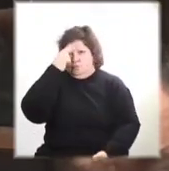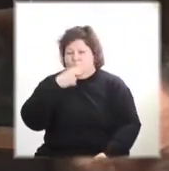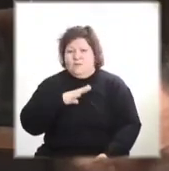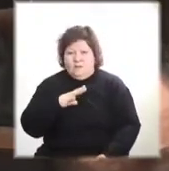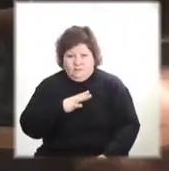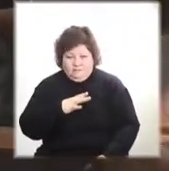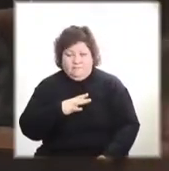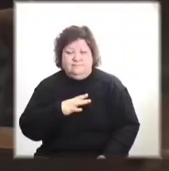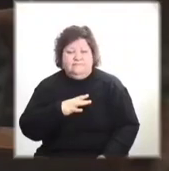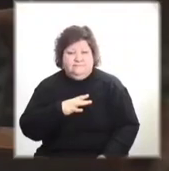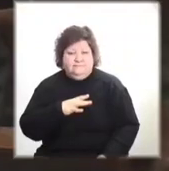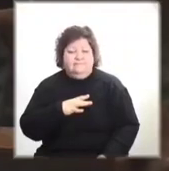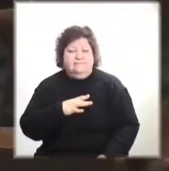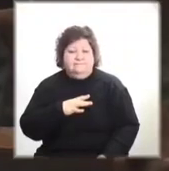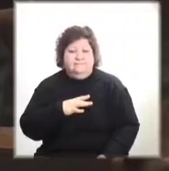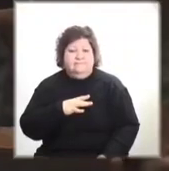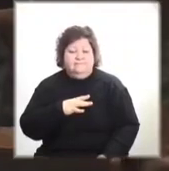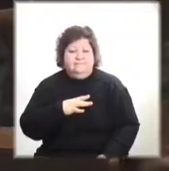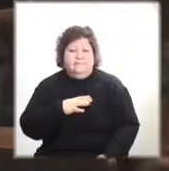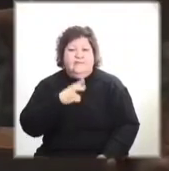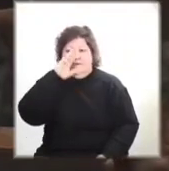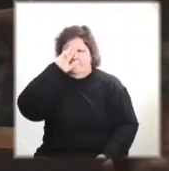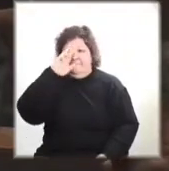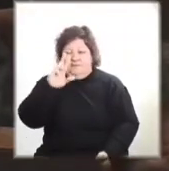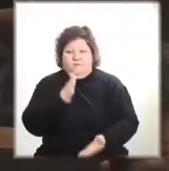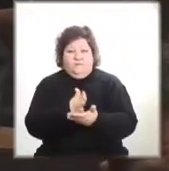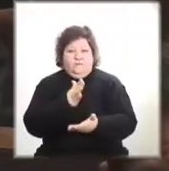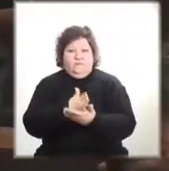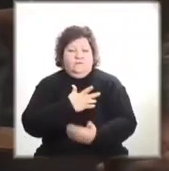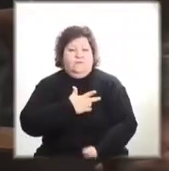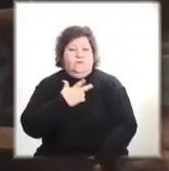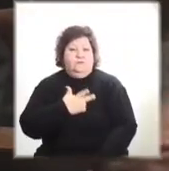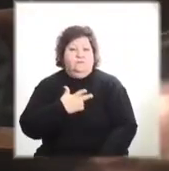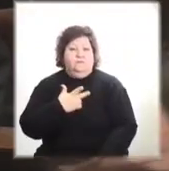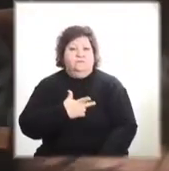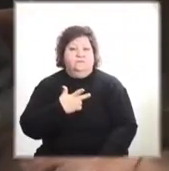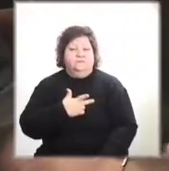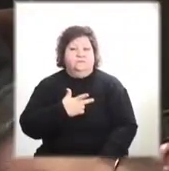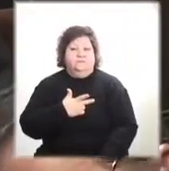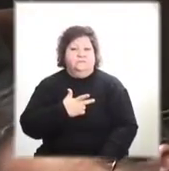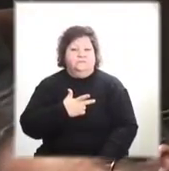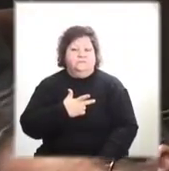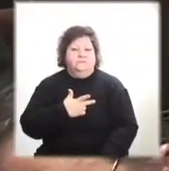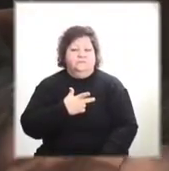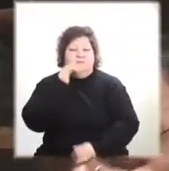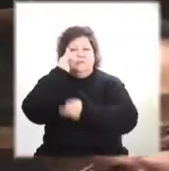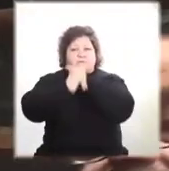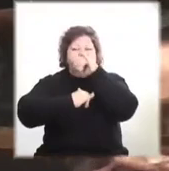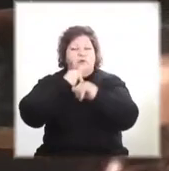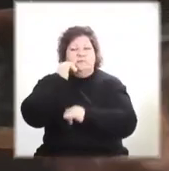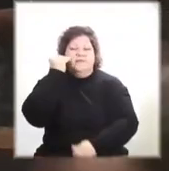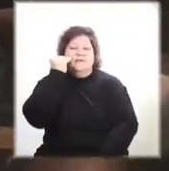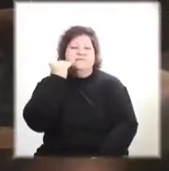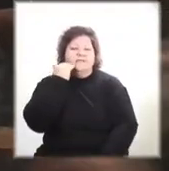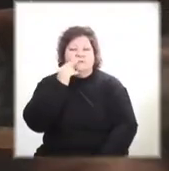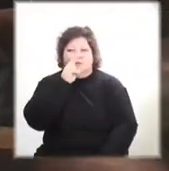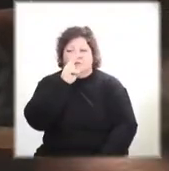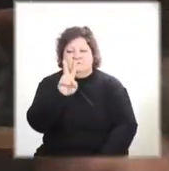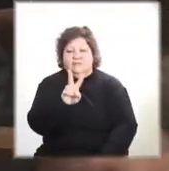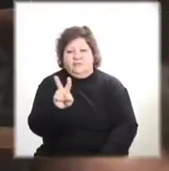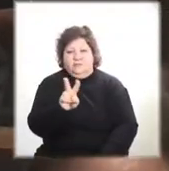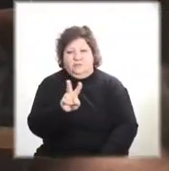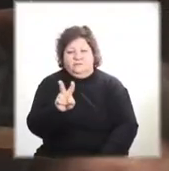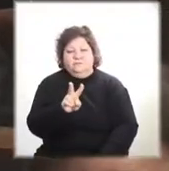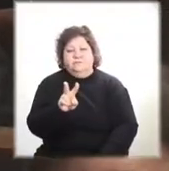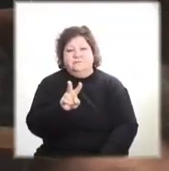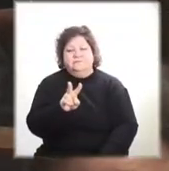otras cosas, es el respeto a los derechos humanos. Yo tengo acá un informe de abril del 22,